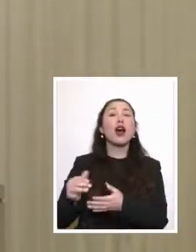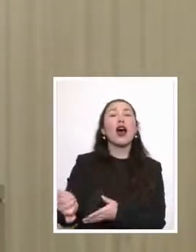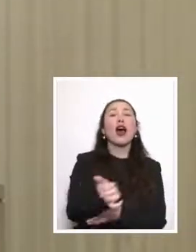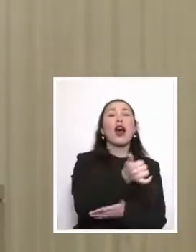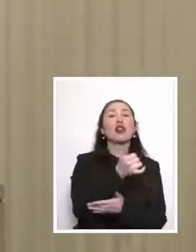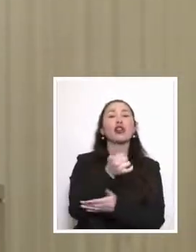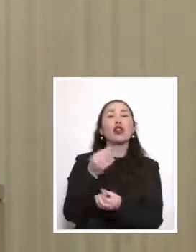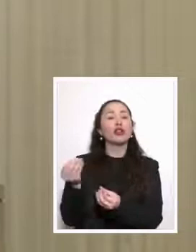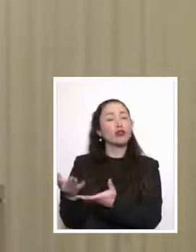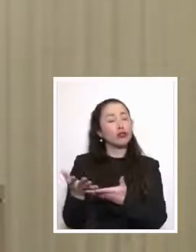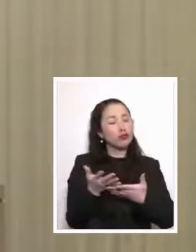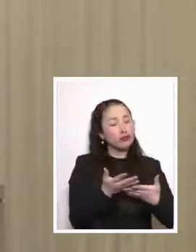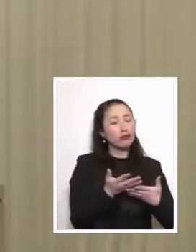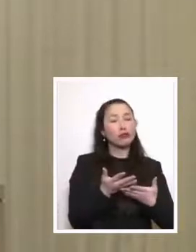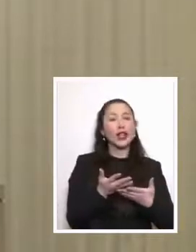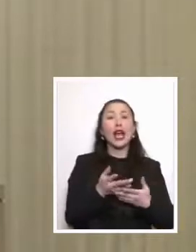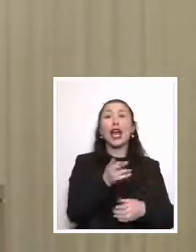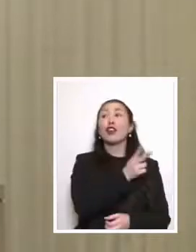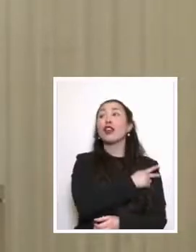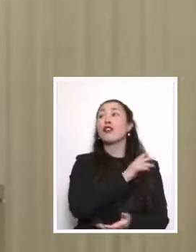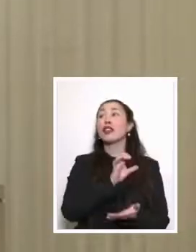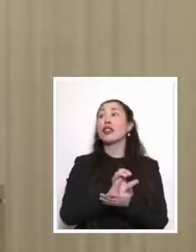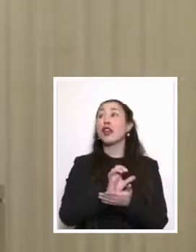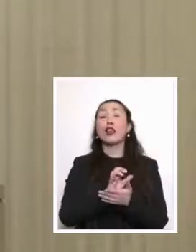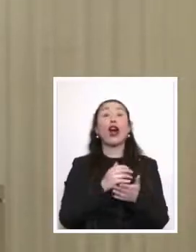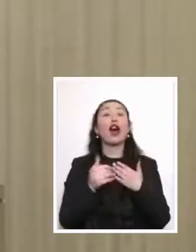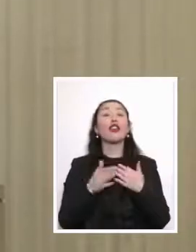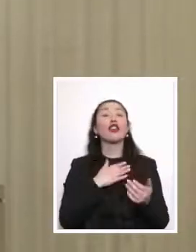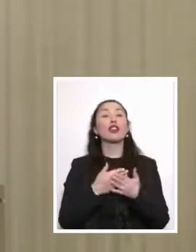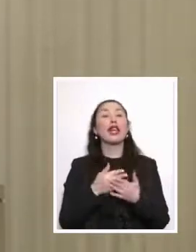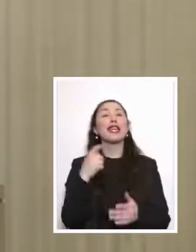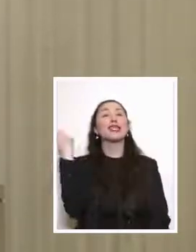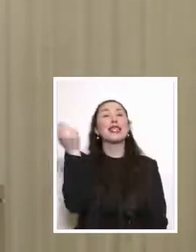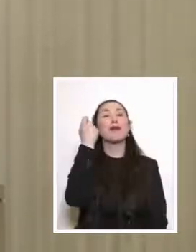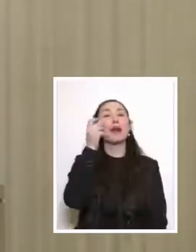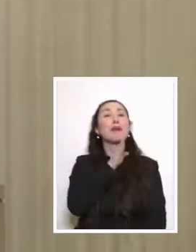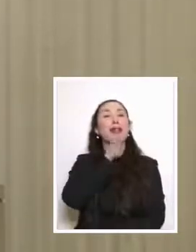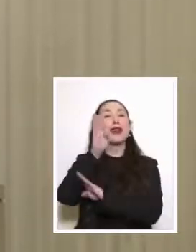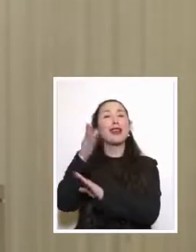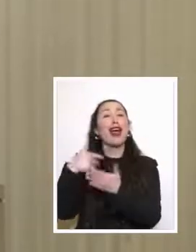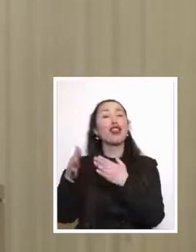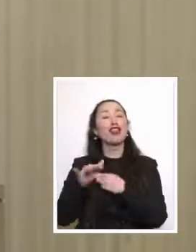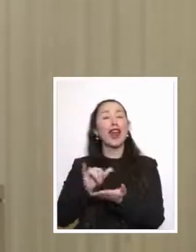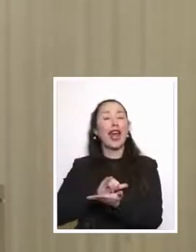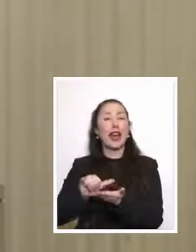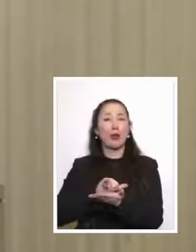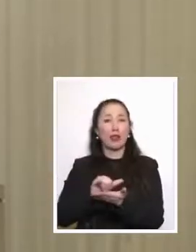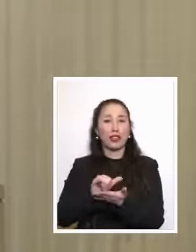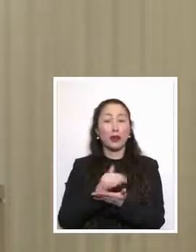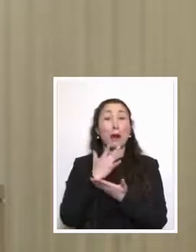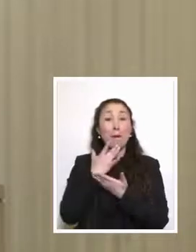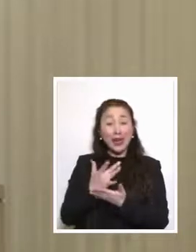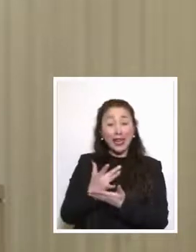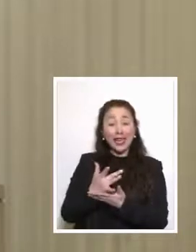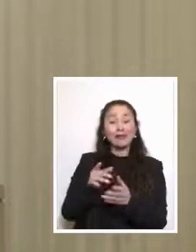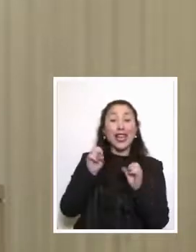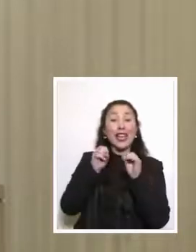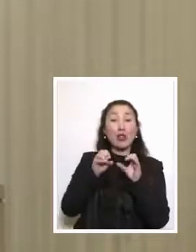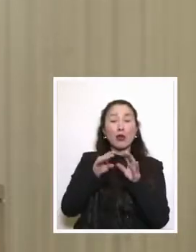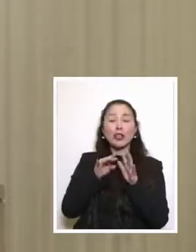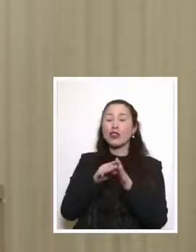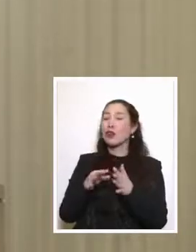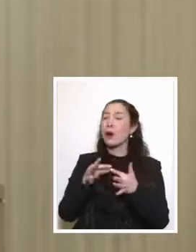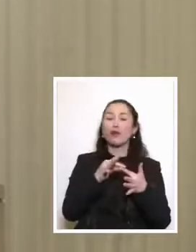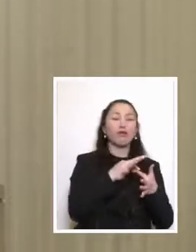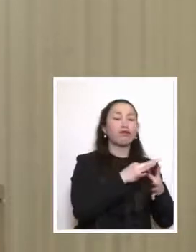los jefes de Estado a septiembre estar en Nueva York a poner educación en el centro de la agenda pública